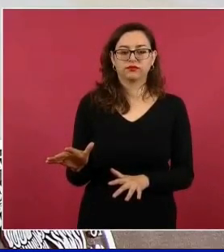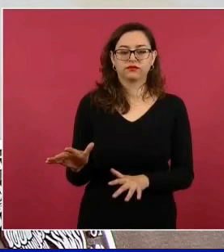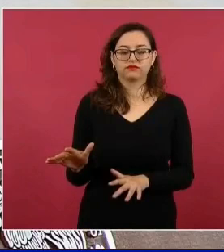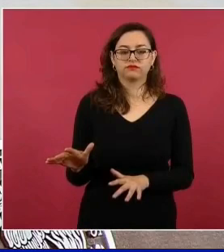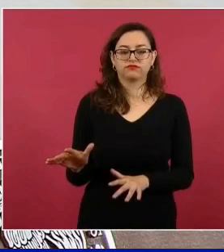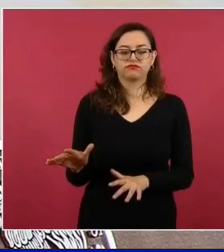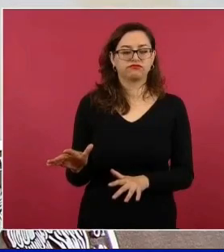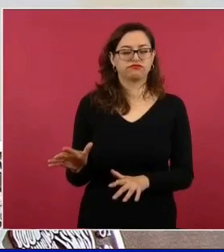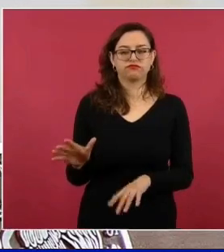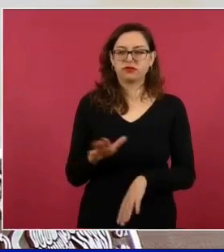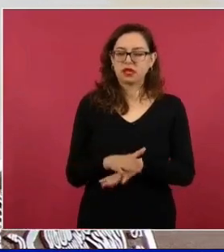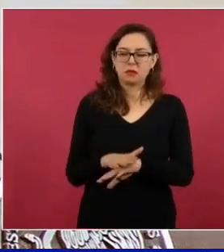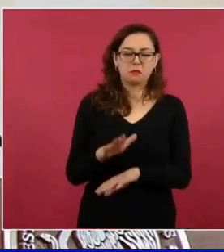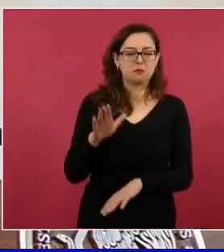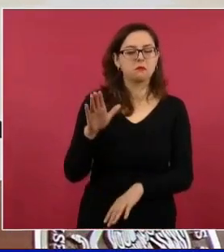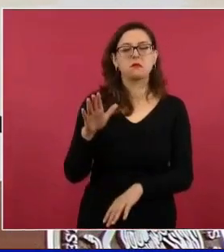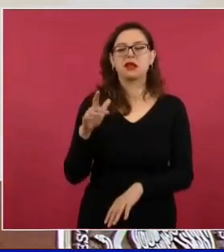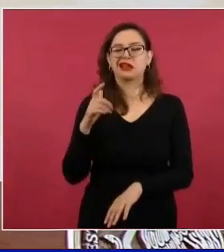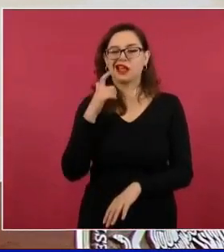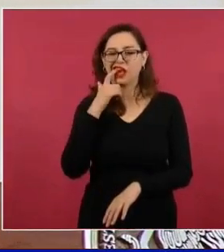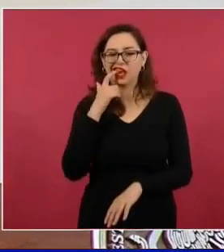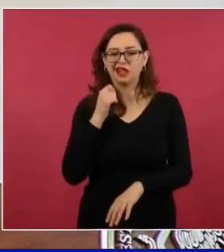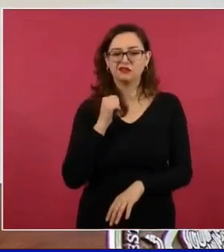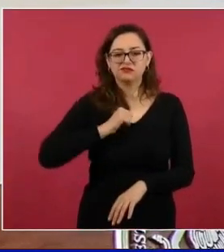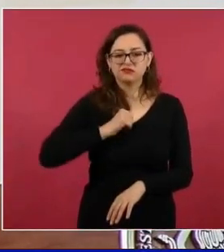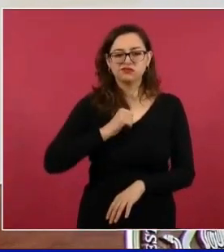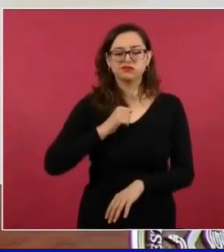el de más influencias,